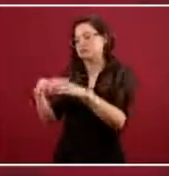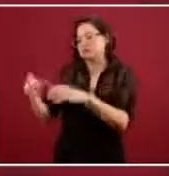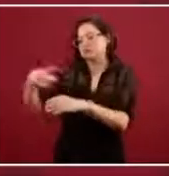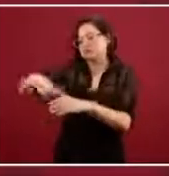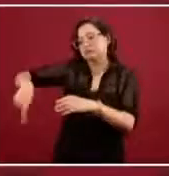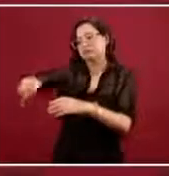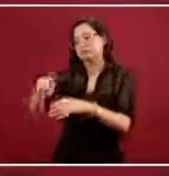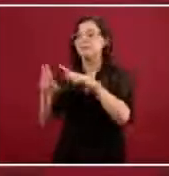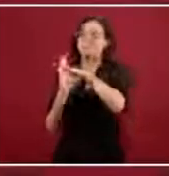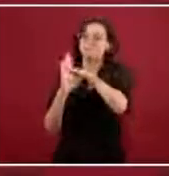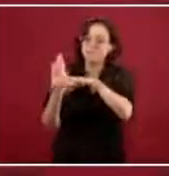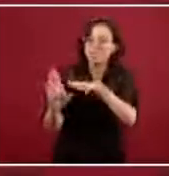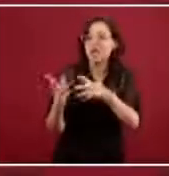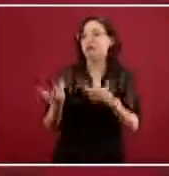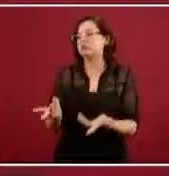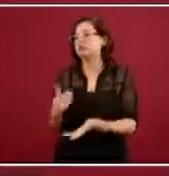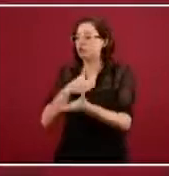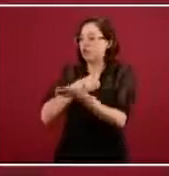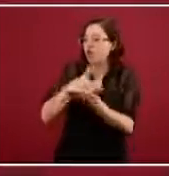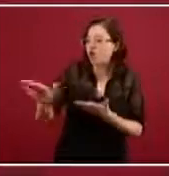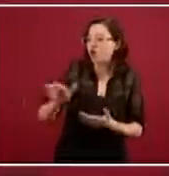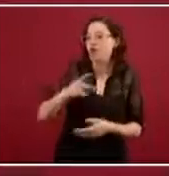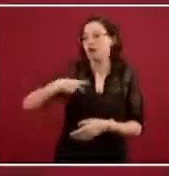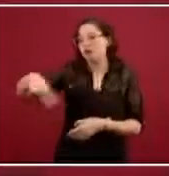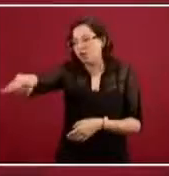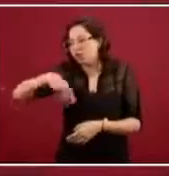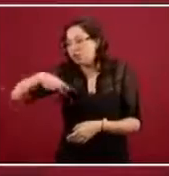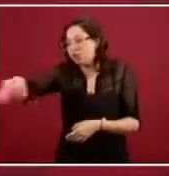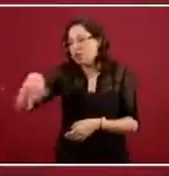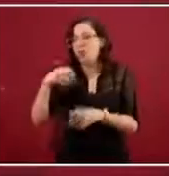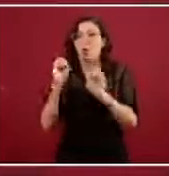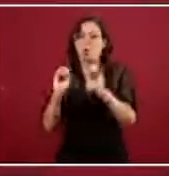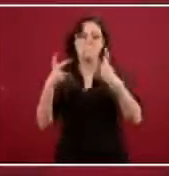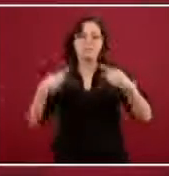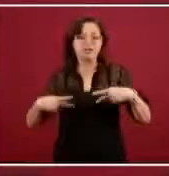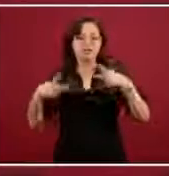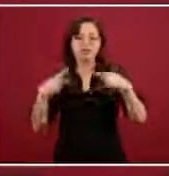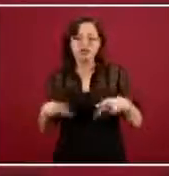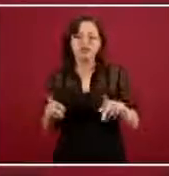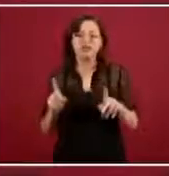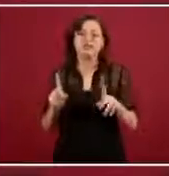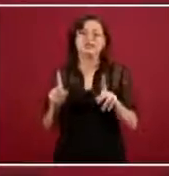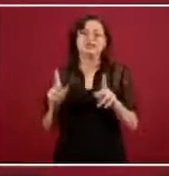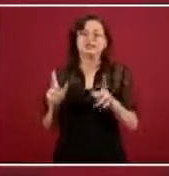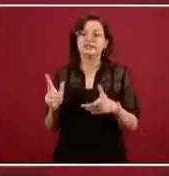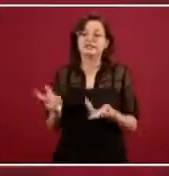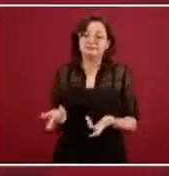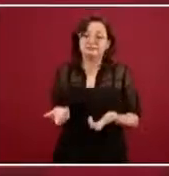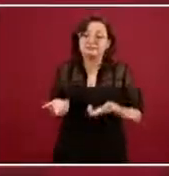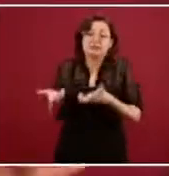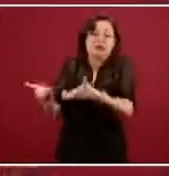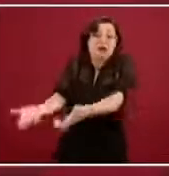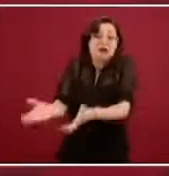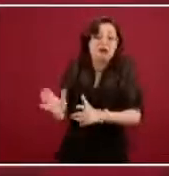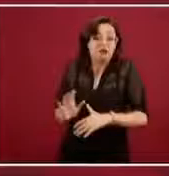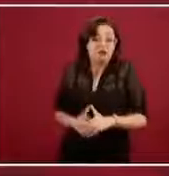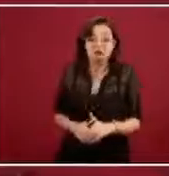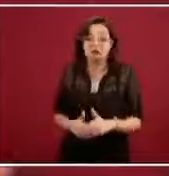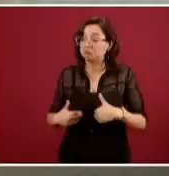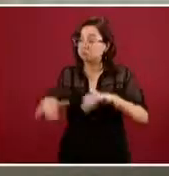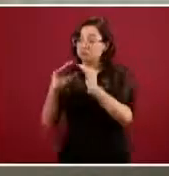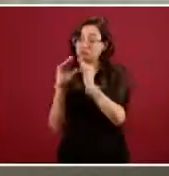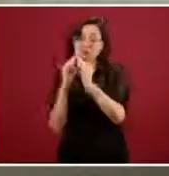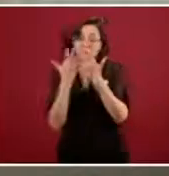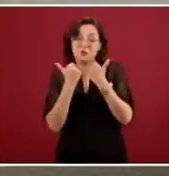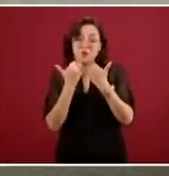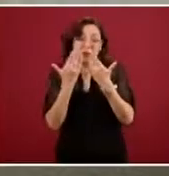de migración, los desplazados internos o sencillamente personas, por ejemplo, las personas que viven en situación de calle, tampoco tienen casa,